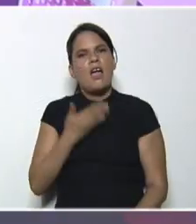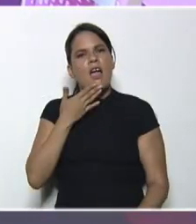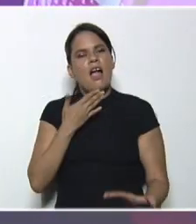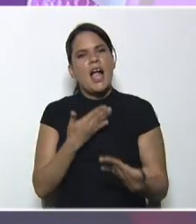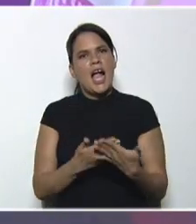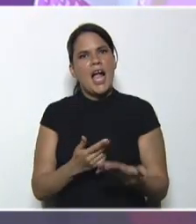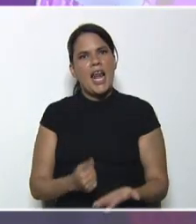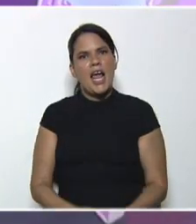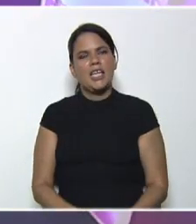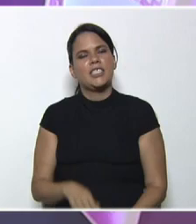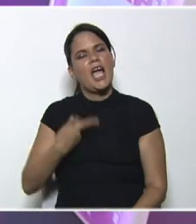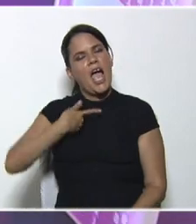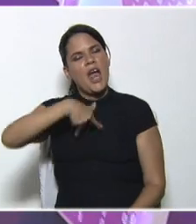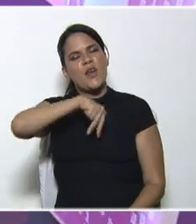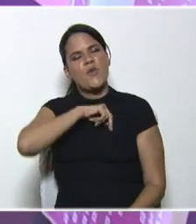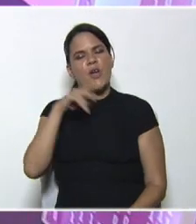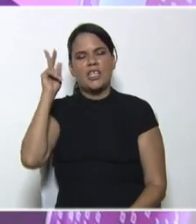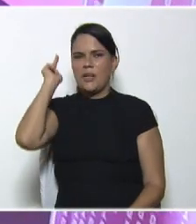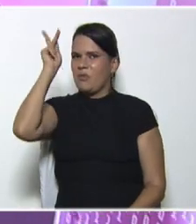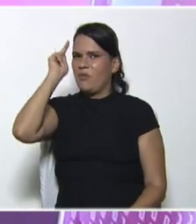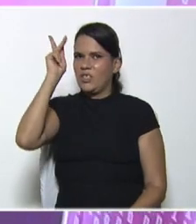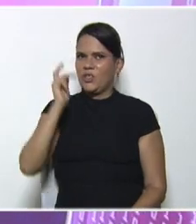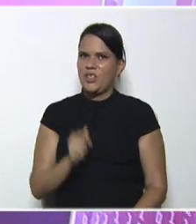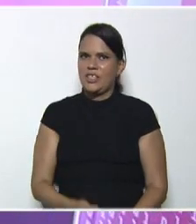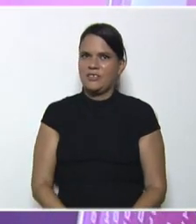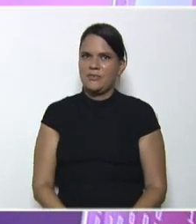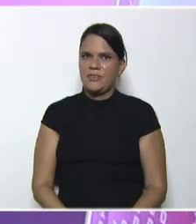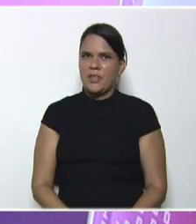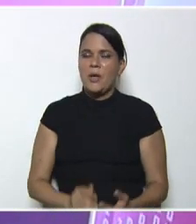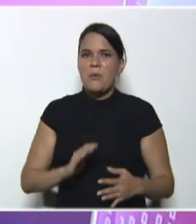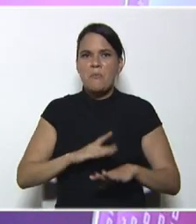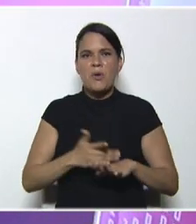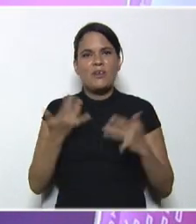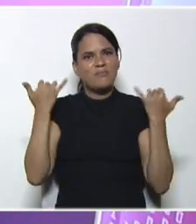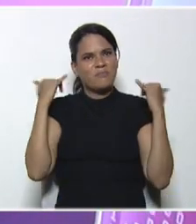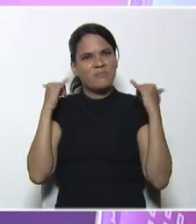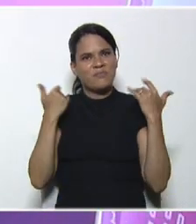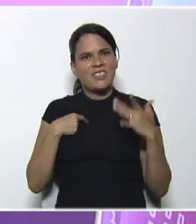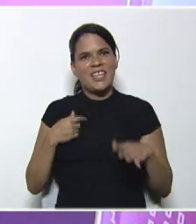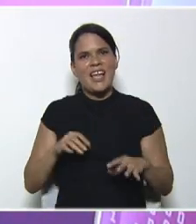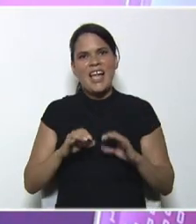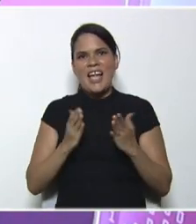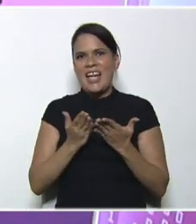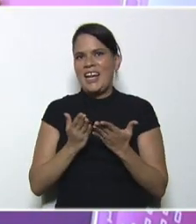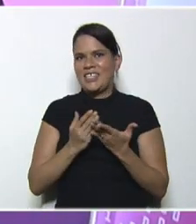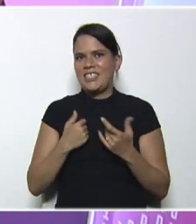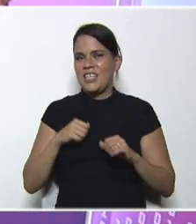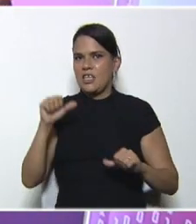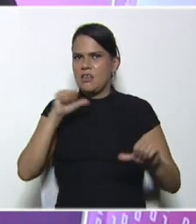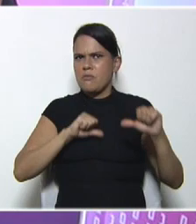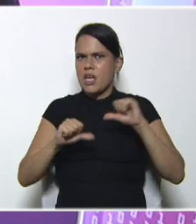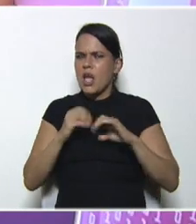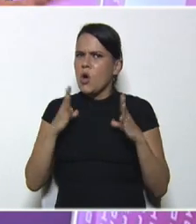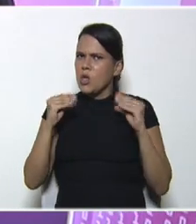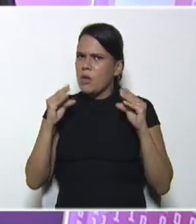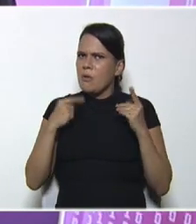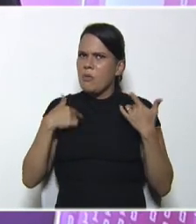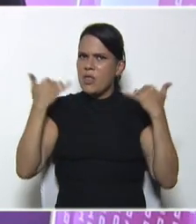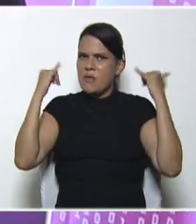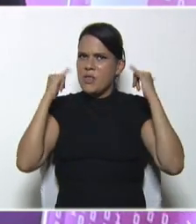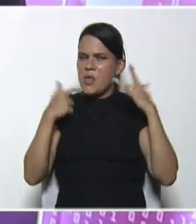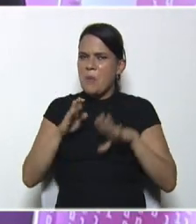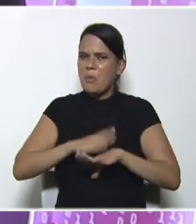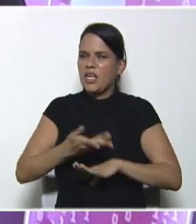Muchísimas gracias a nuestra profesora Omaira Guerrero por tan divertida clase de química Y cuando hablamos de divertido es porque estamos